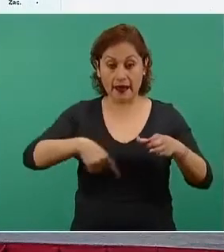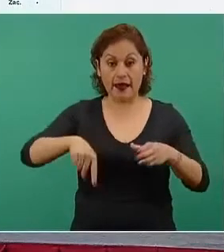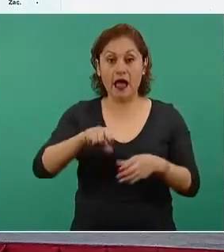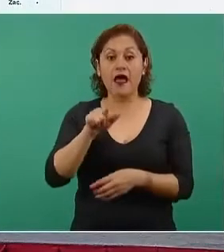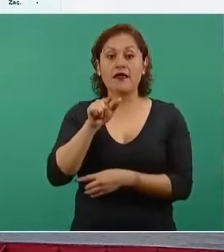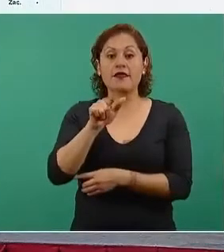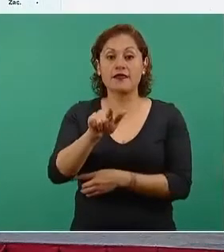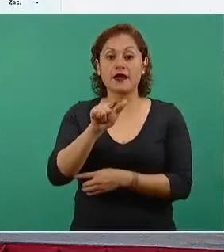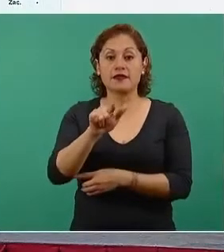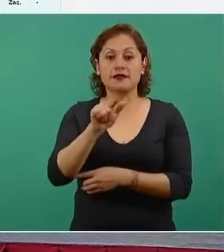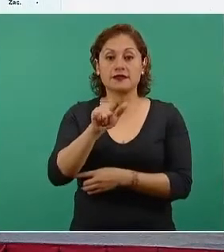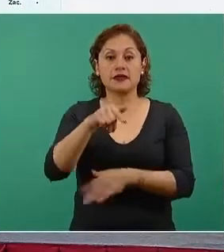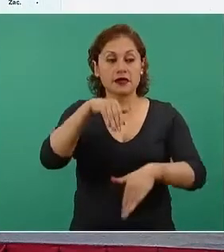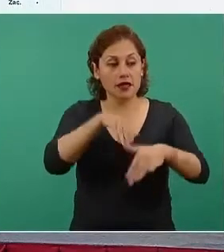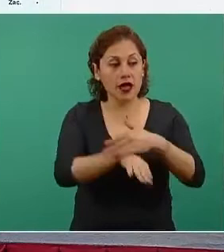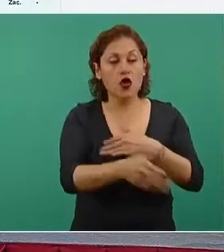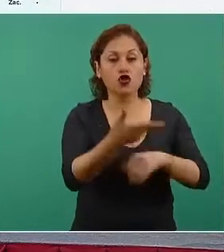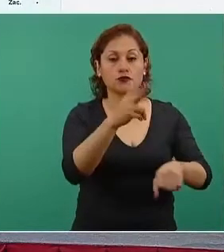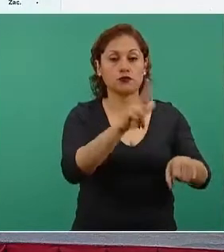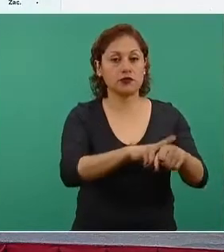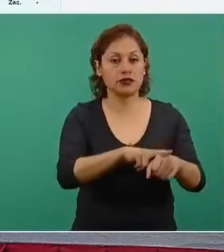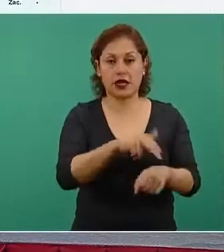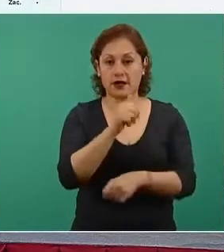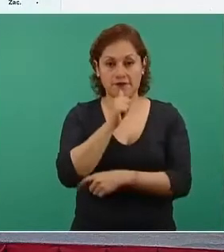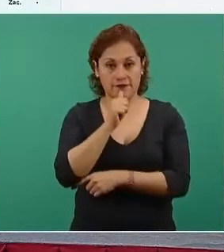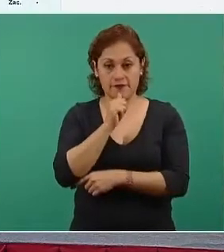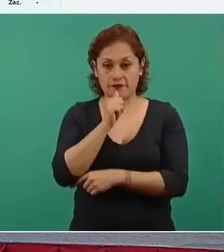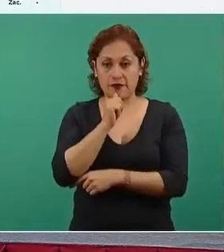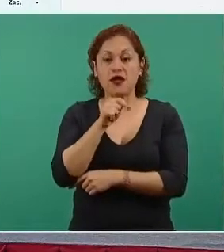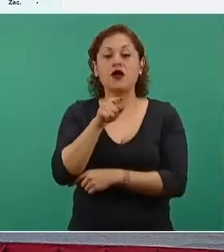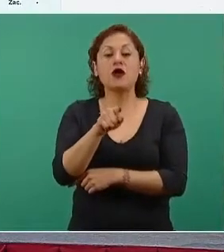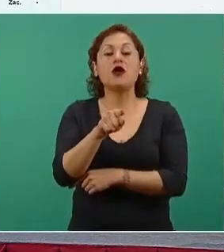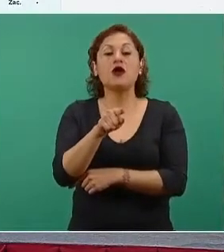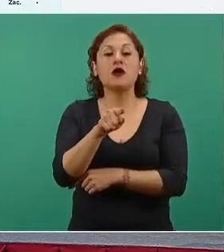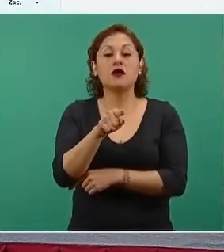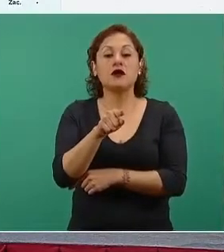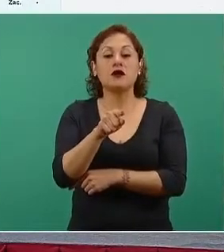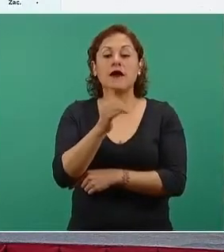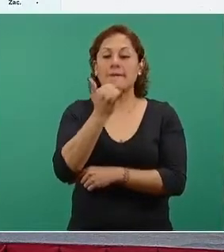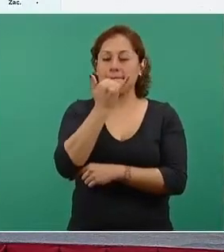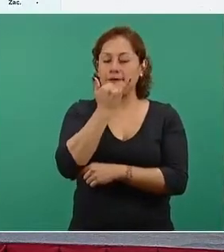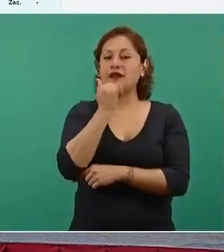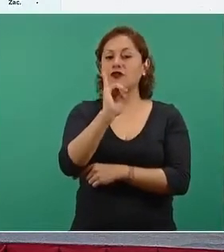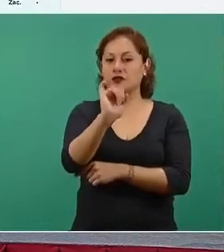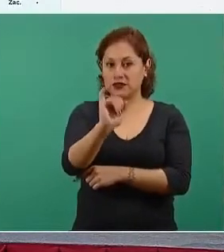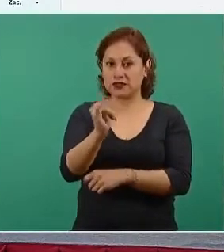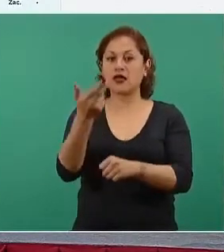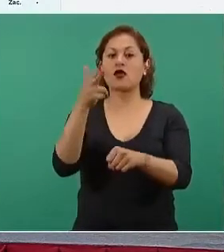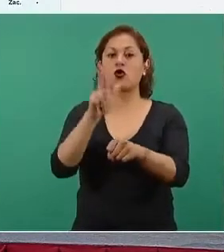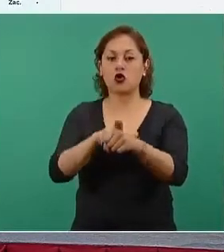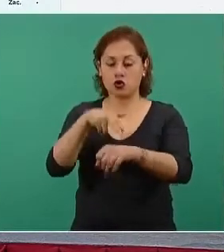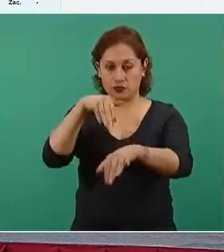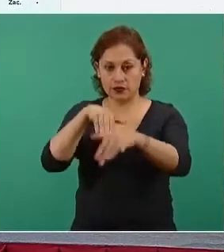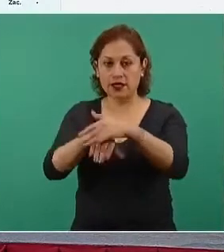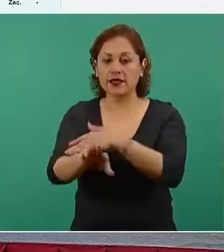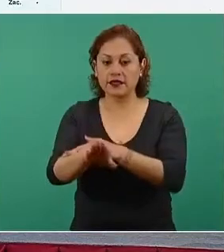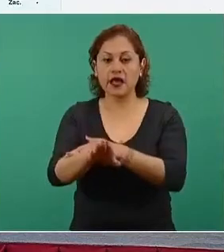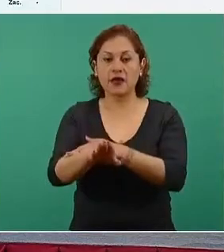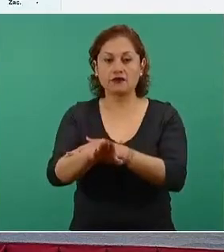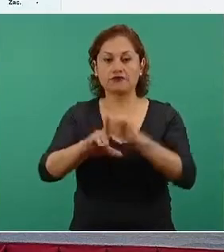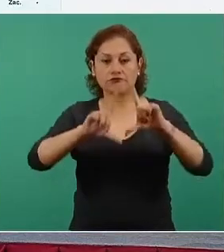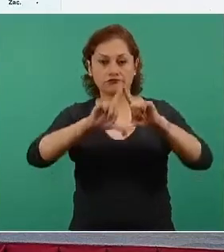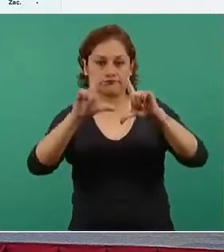no se encuentra hospitalizado y están distribuidos en se encuentran hospitalizados y están distribuidos en estas